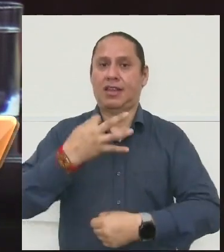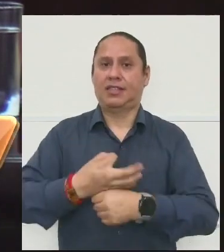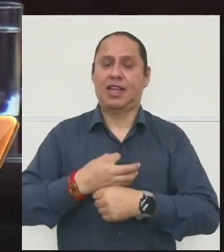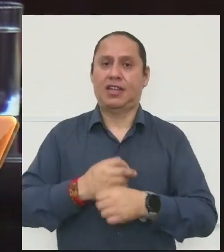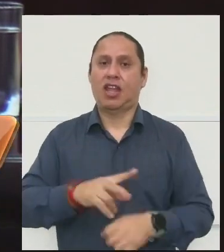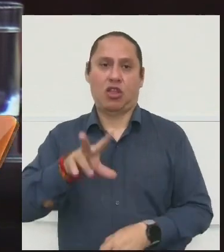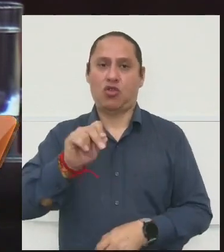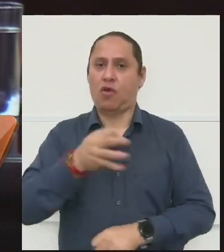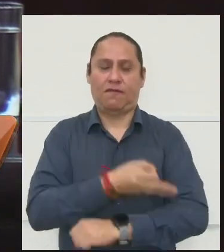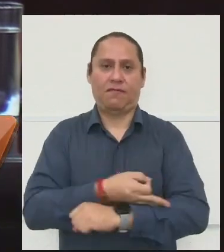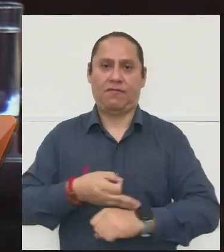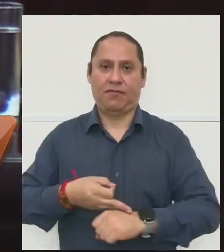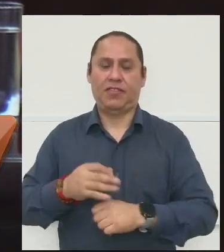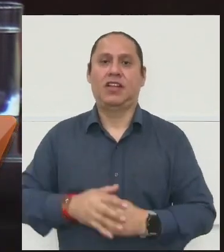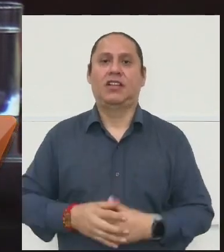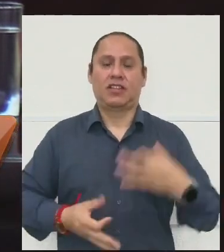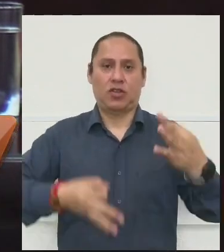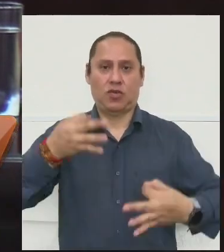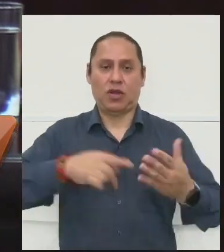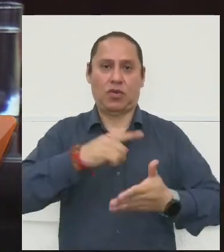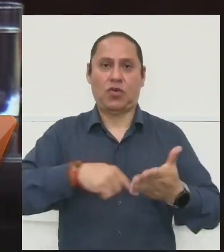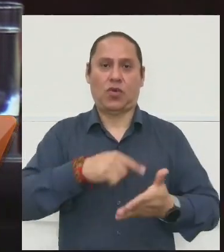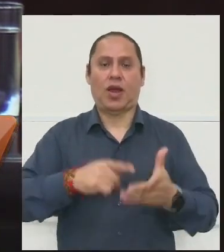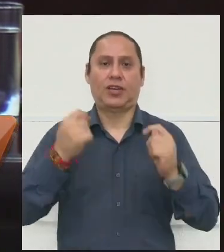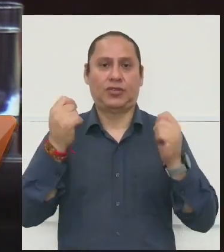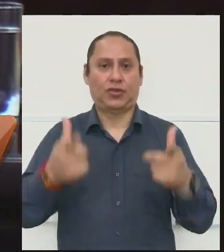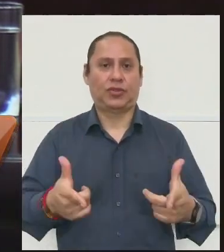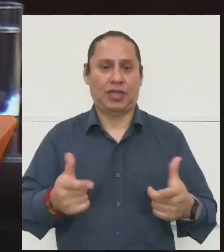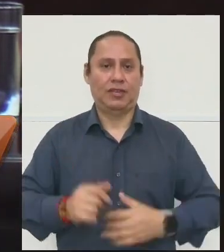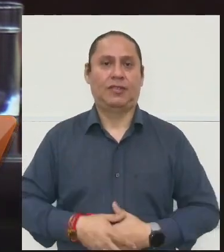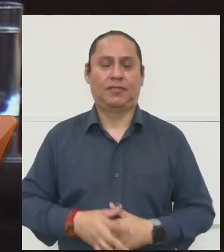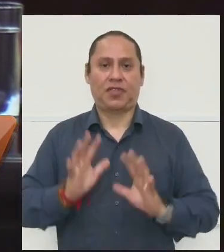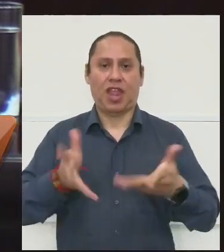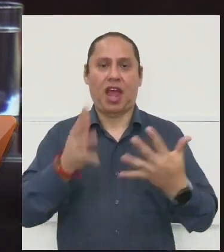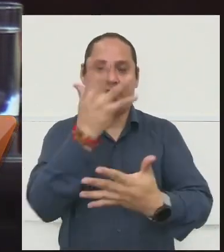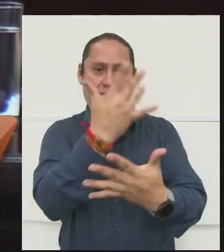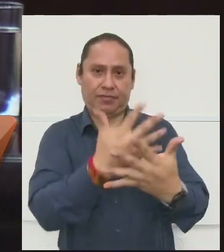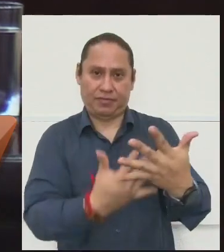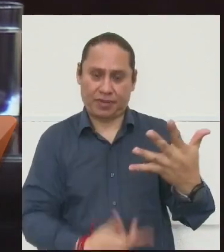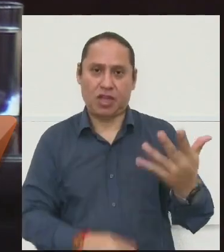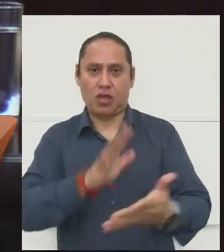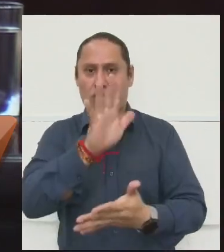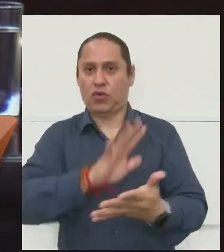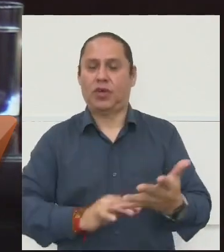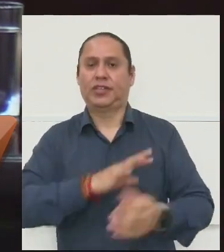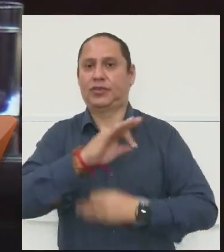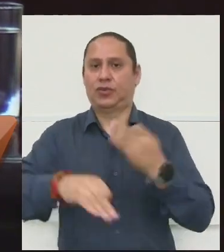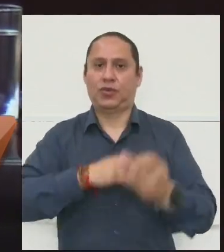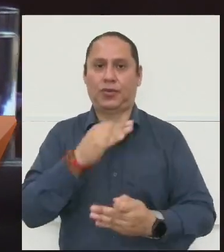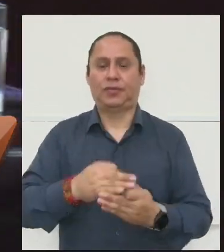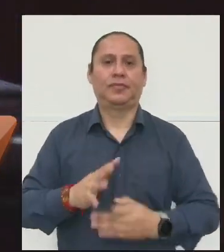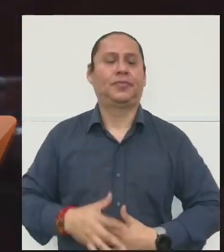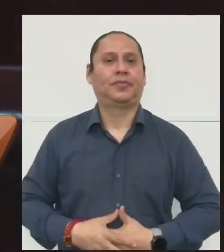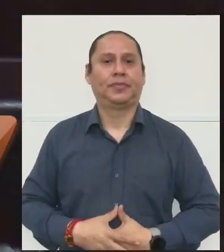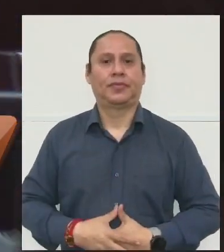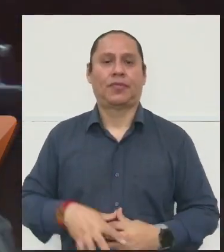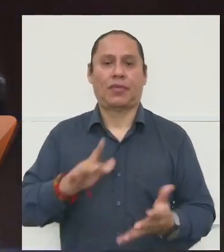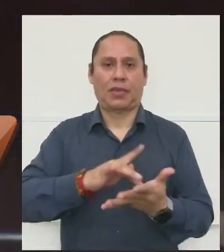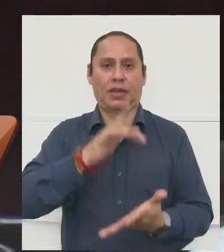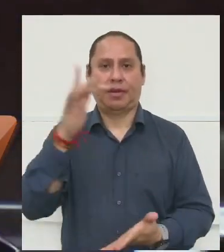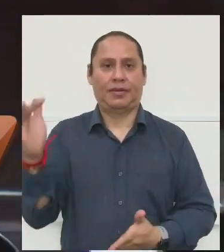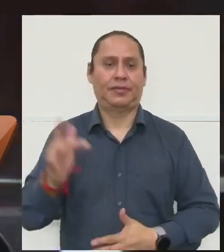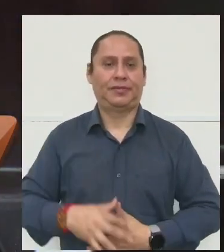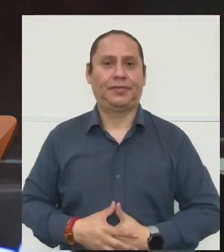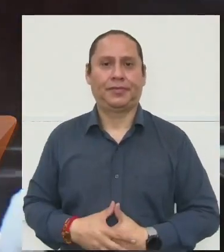de lo familiar del distrito judicial de tuxla Chiapas están leídos los documentos diputada presidenta Gracias